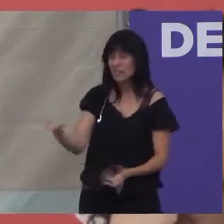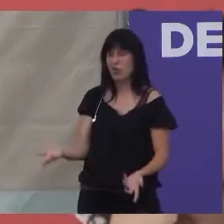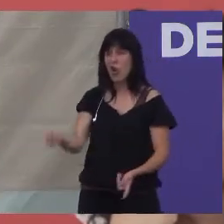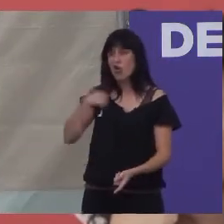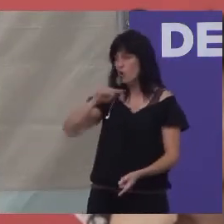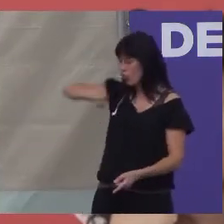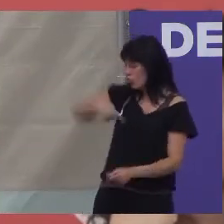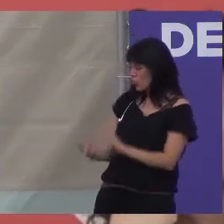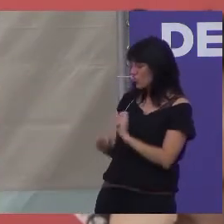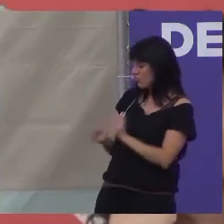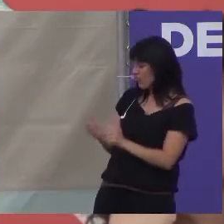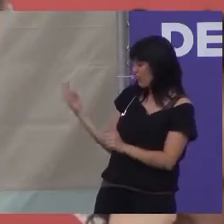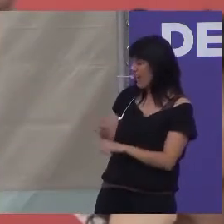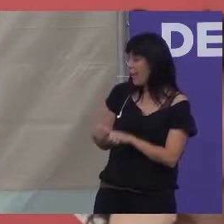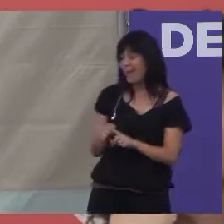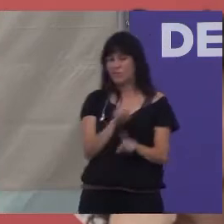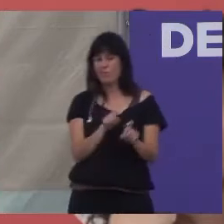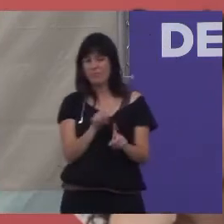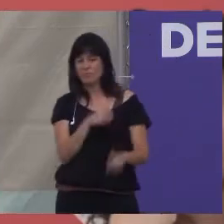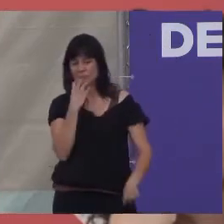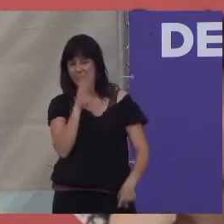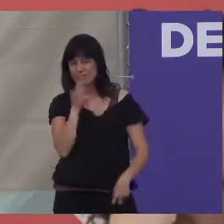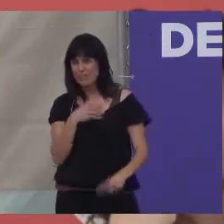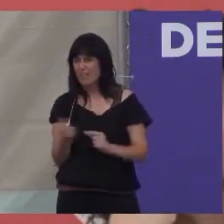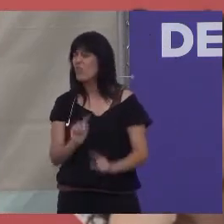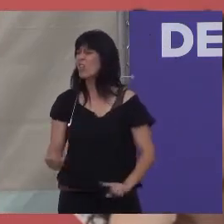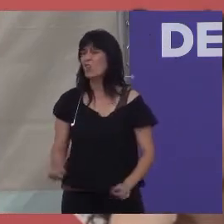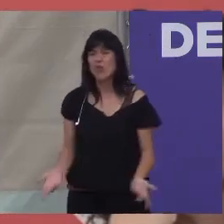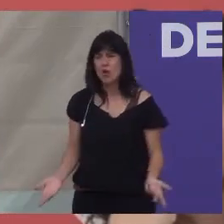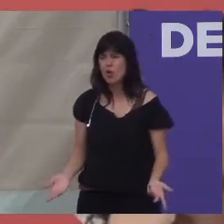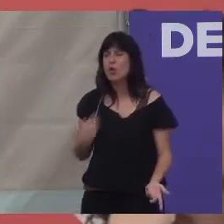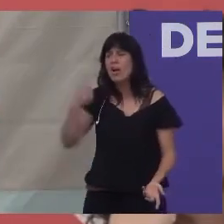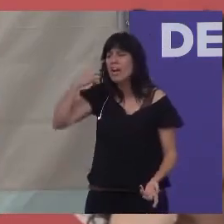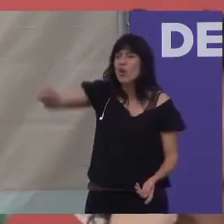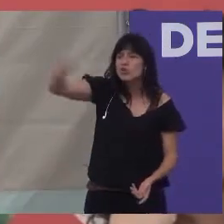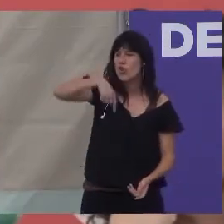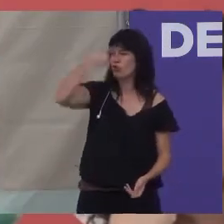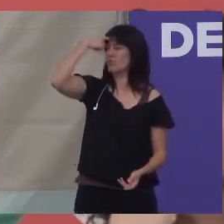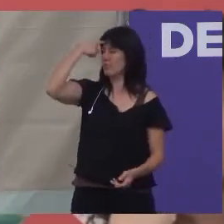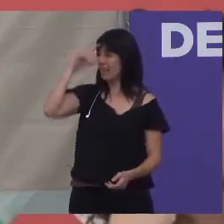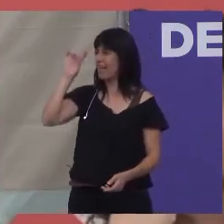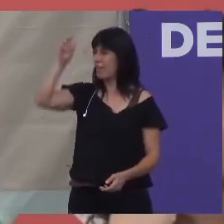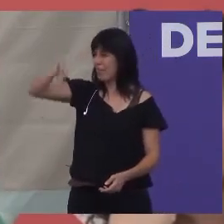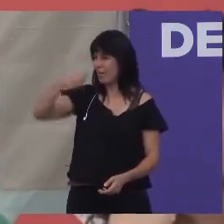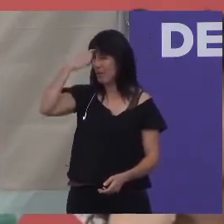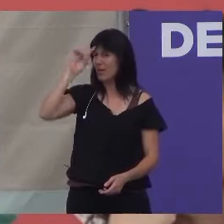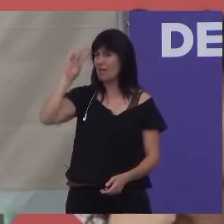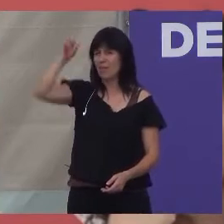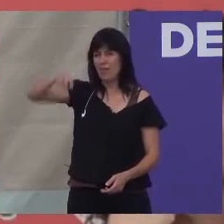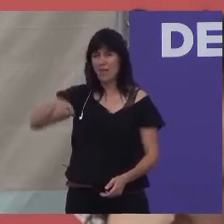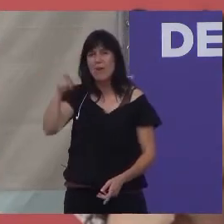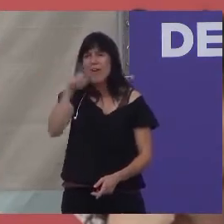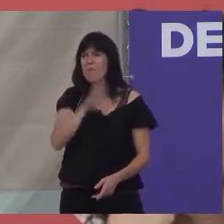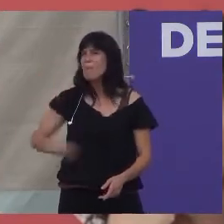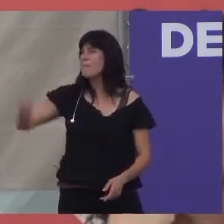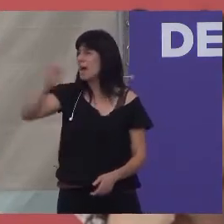ni para discutir. En la mente de todos vosotros sé que está el 15M, en la mente colectiva. Aquello fue estupendo. A lo largo